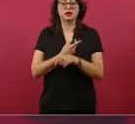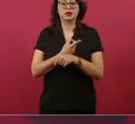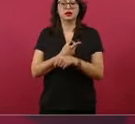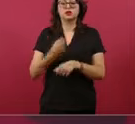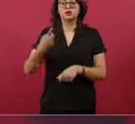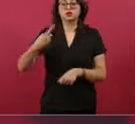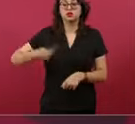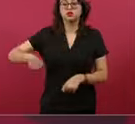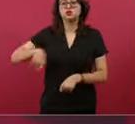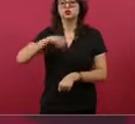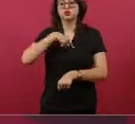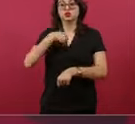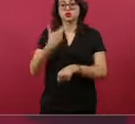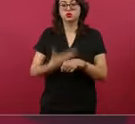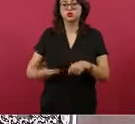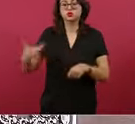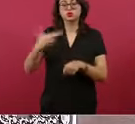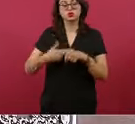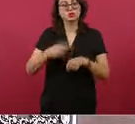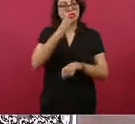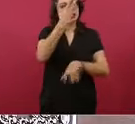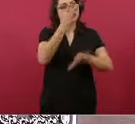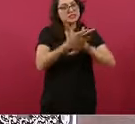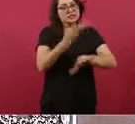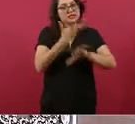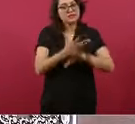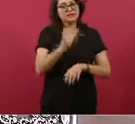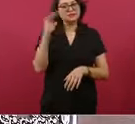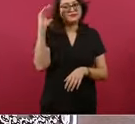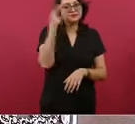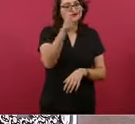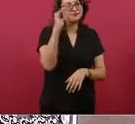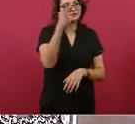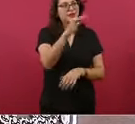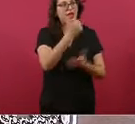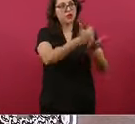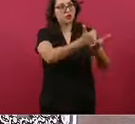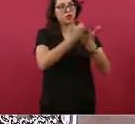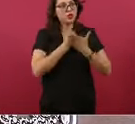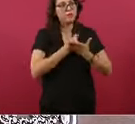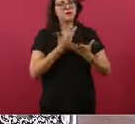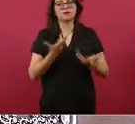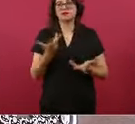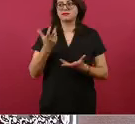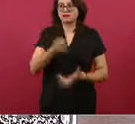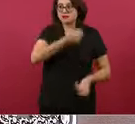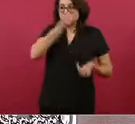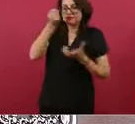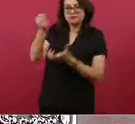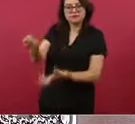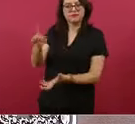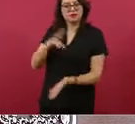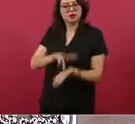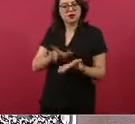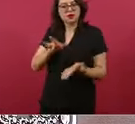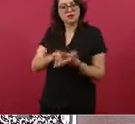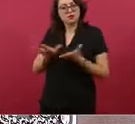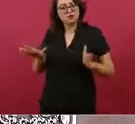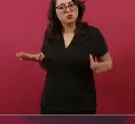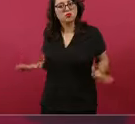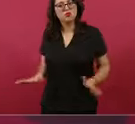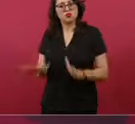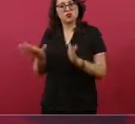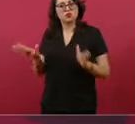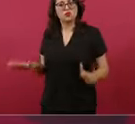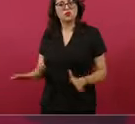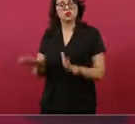haciendo gestiones con el gobierno de Estados Unidos para que inviertan ellos. No